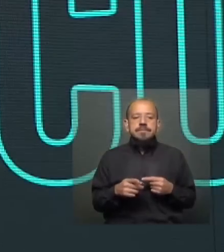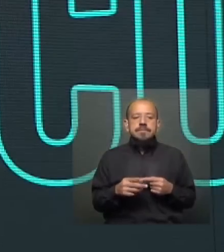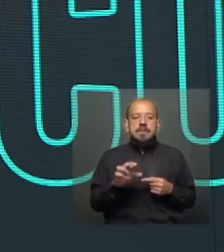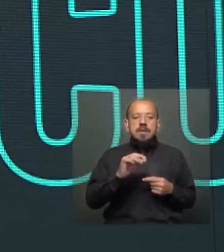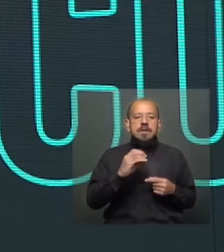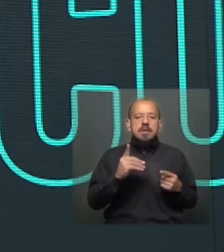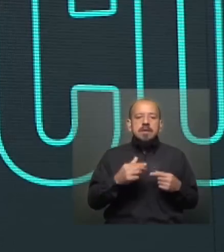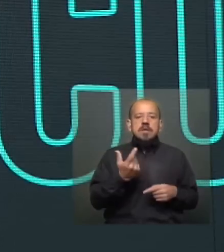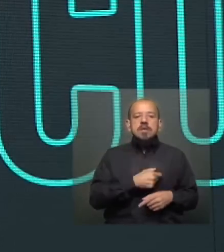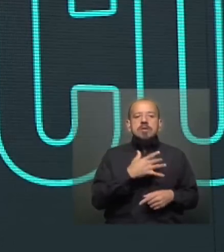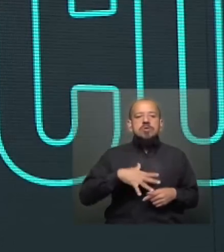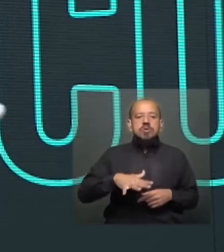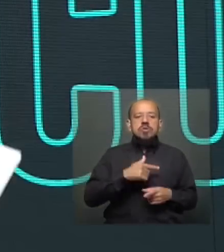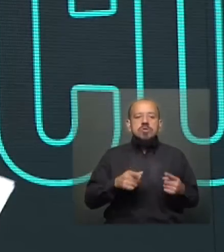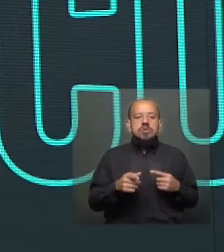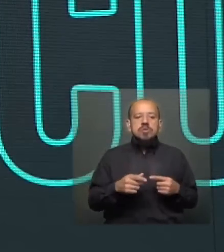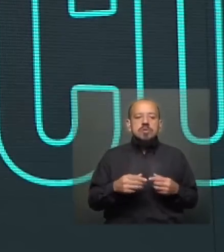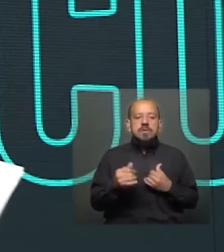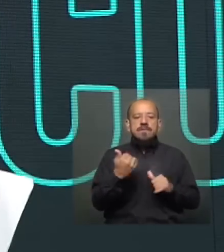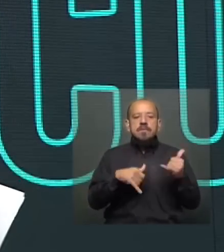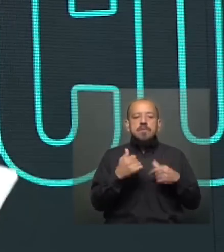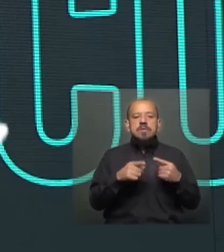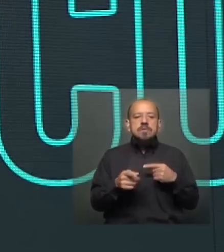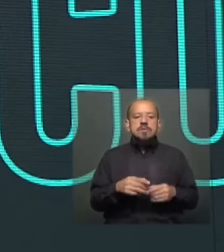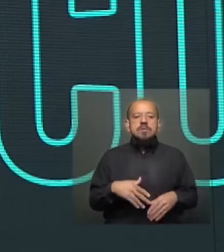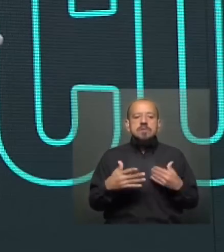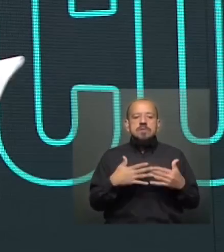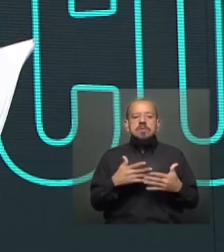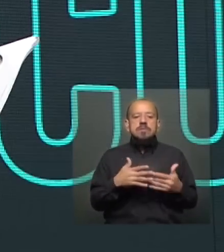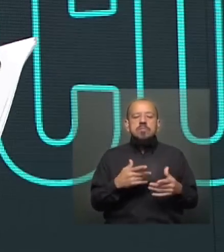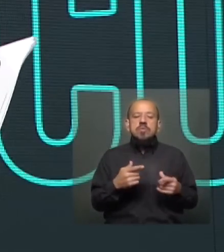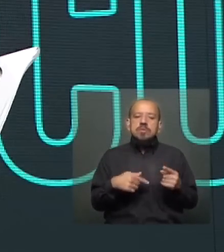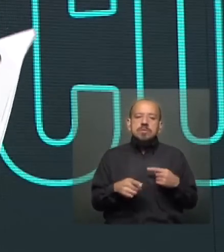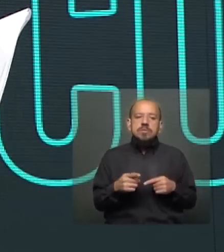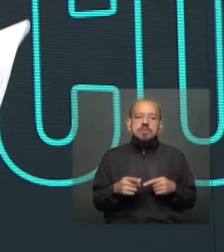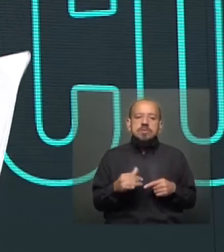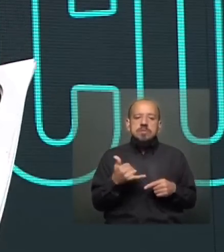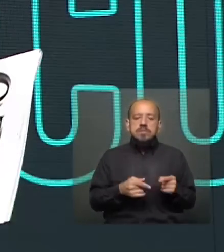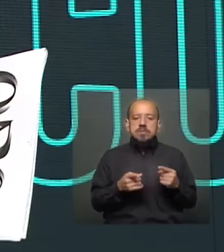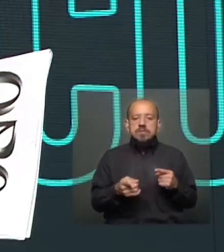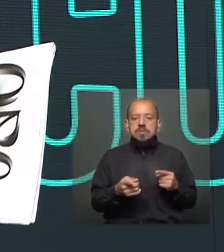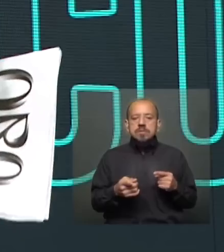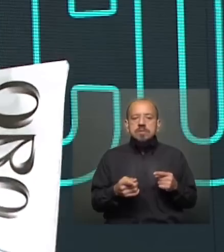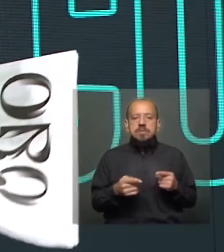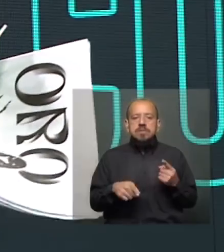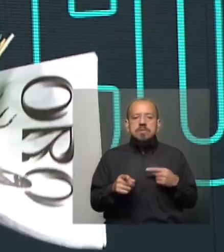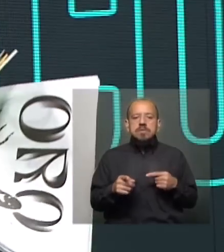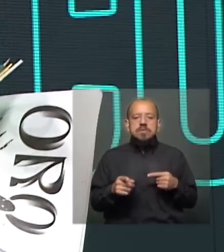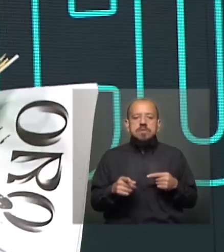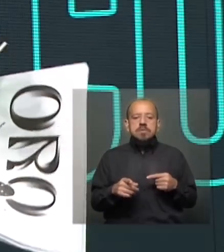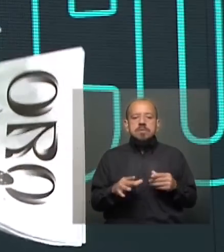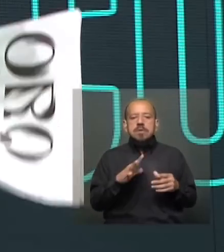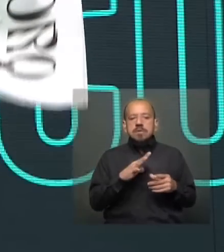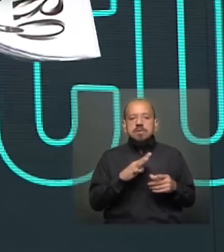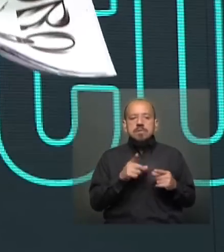o en las fuentes de información que manejemos no importa esto es como que tiene el espacio y el lugar y el